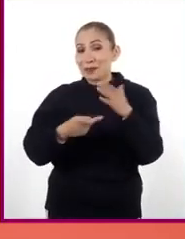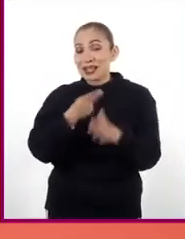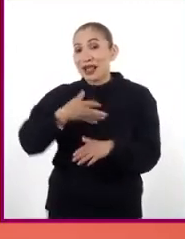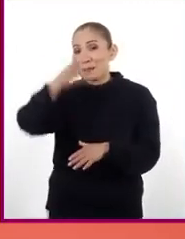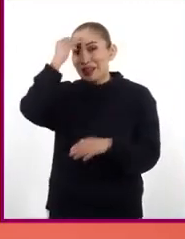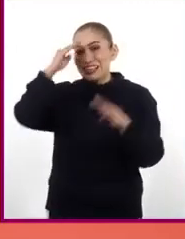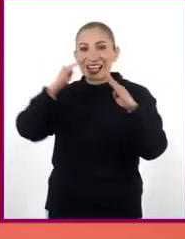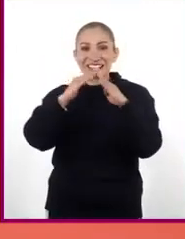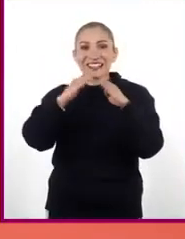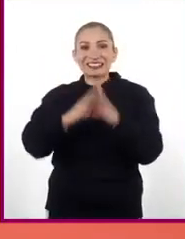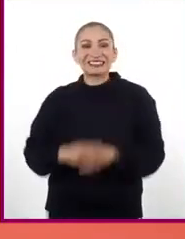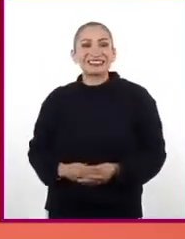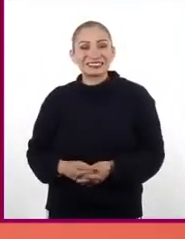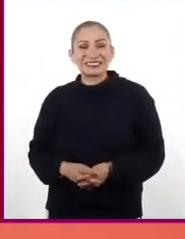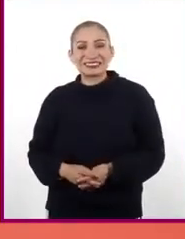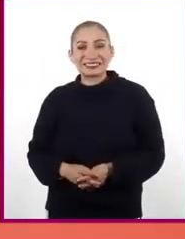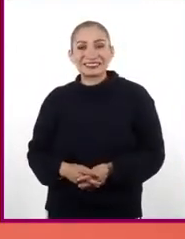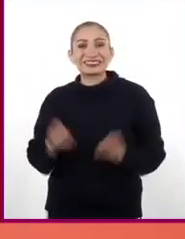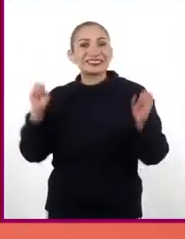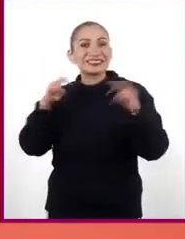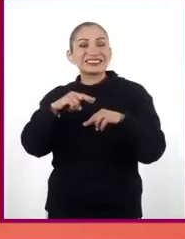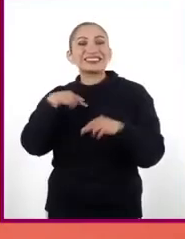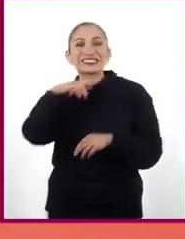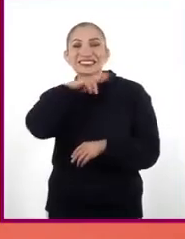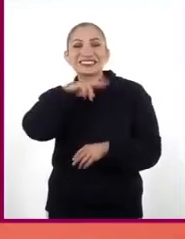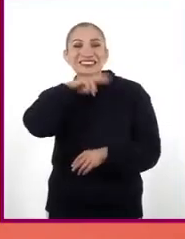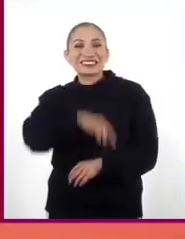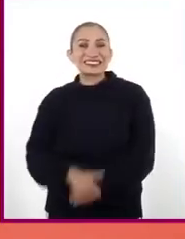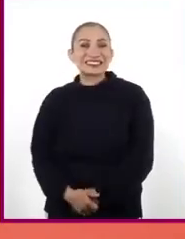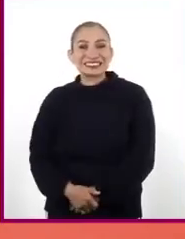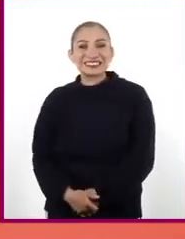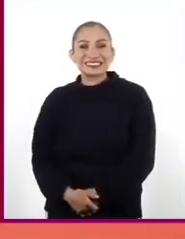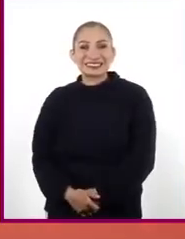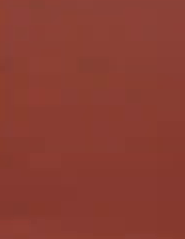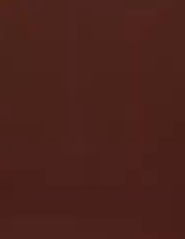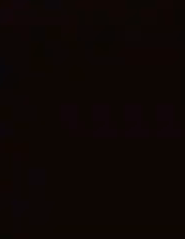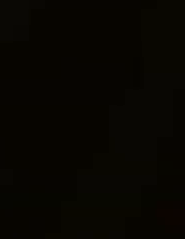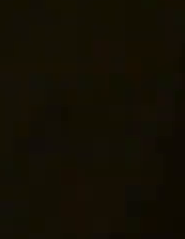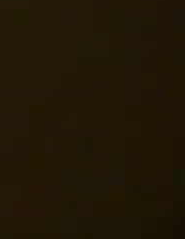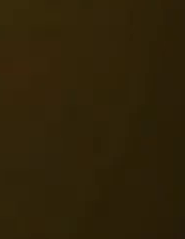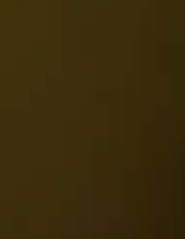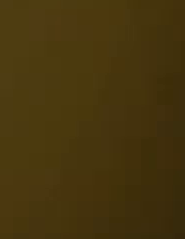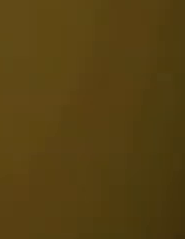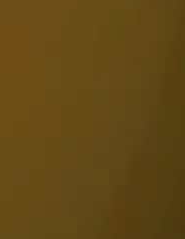emisión de Aprende en Casa. ¡Hasta pronto!